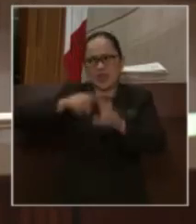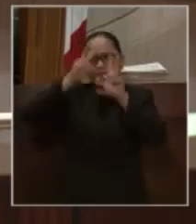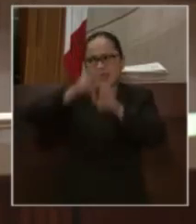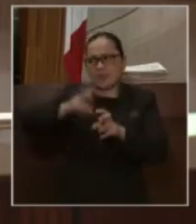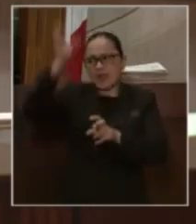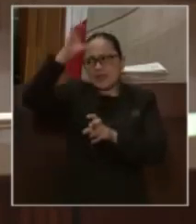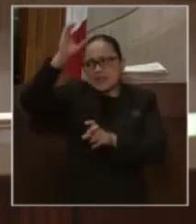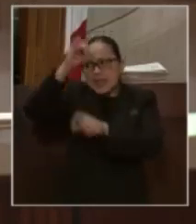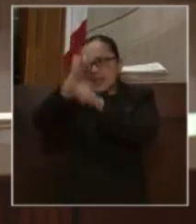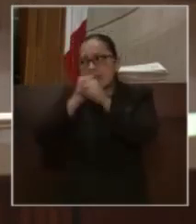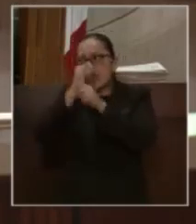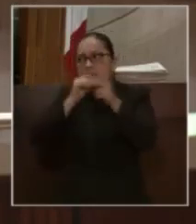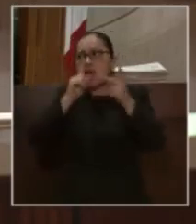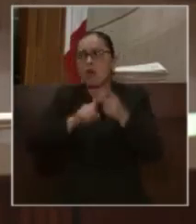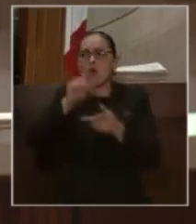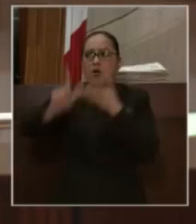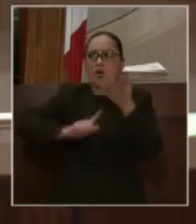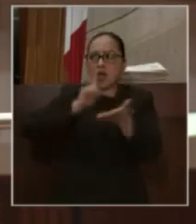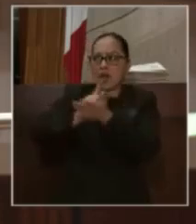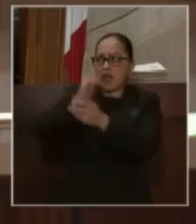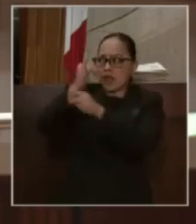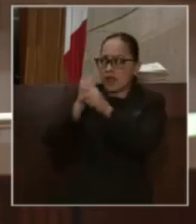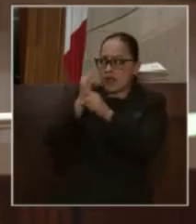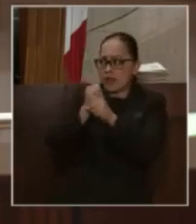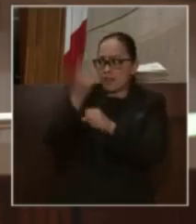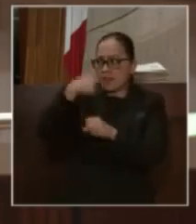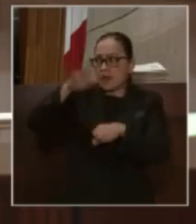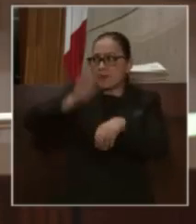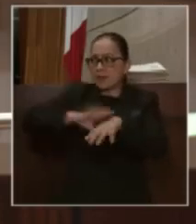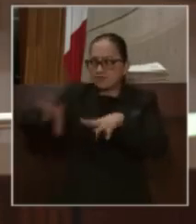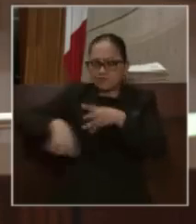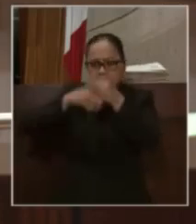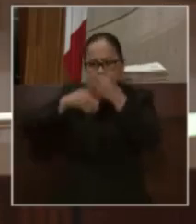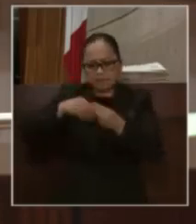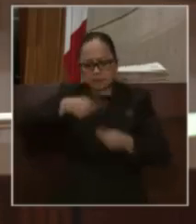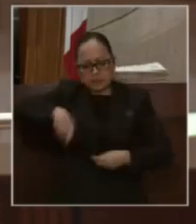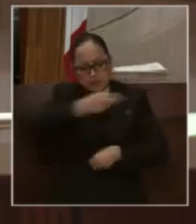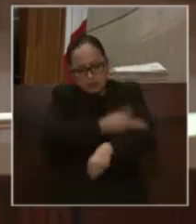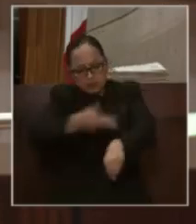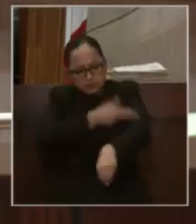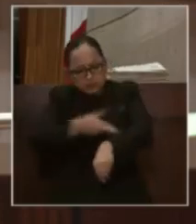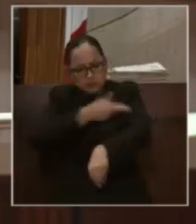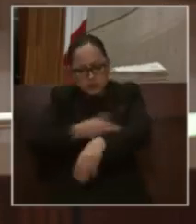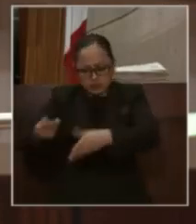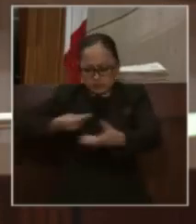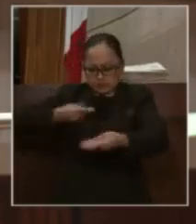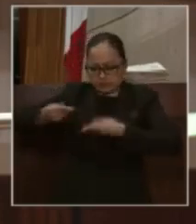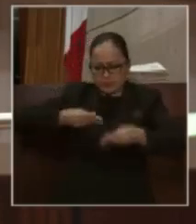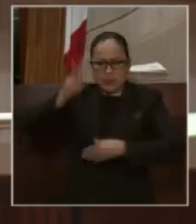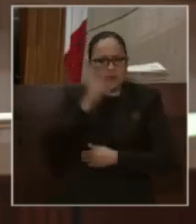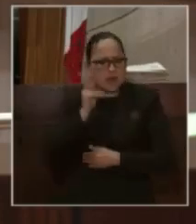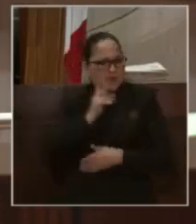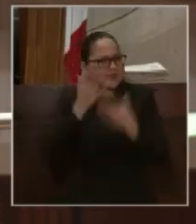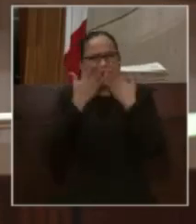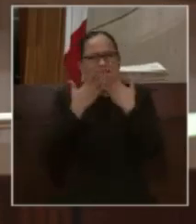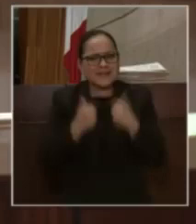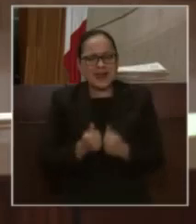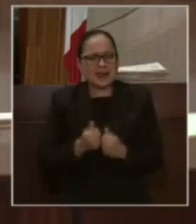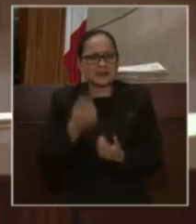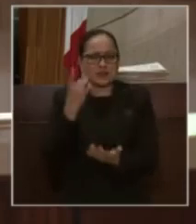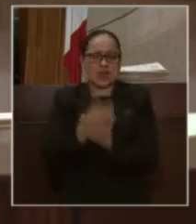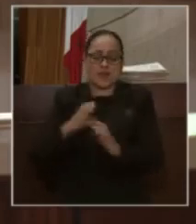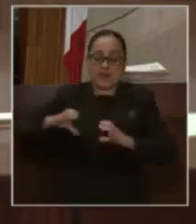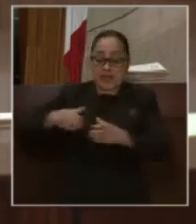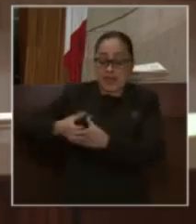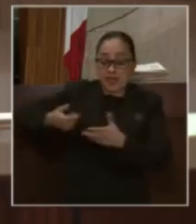o jurídica para darle más elementos a este tribunal para resolver, y que de cierta manera eso lo que implica es que tienen algún tipo